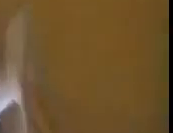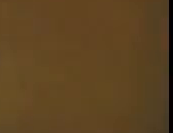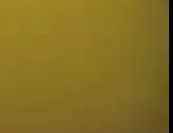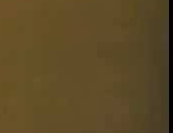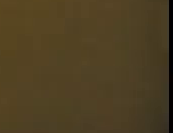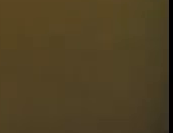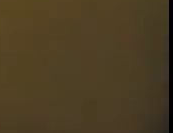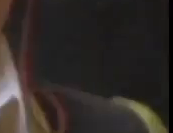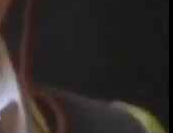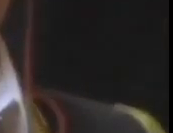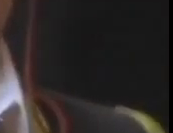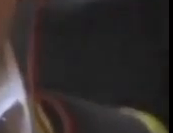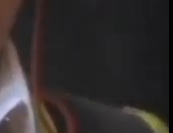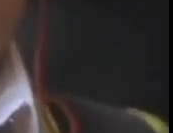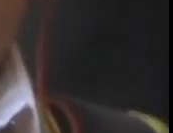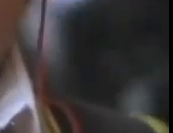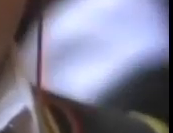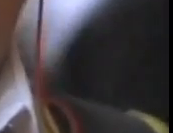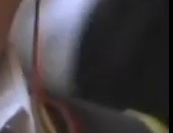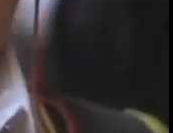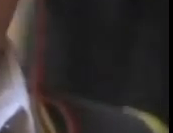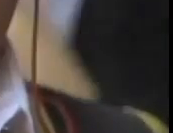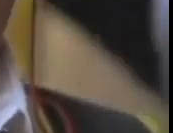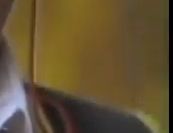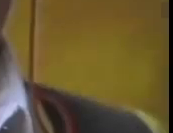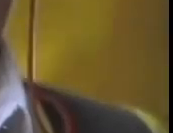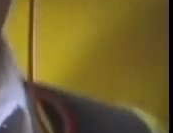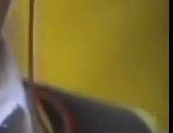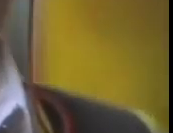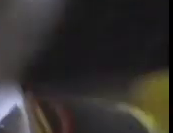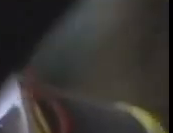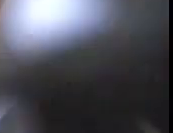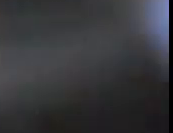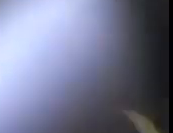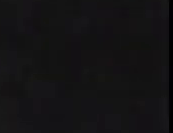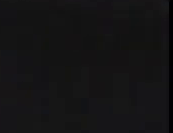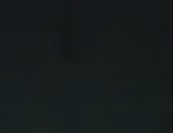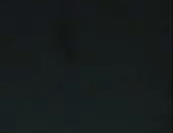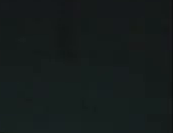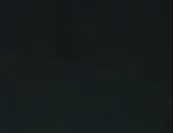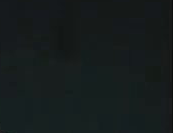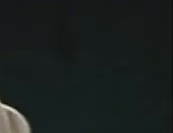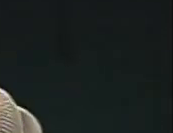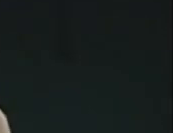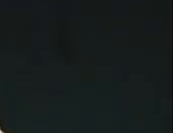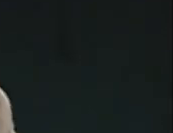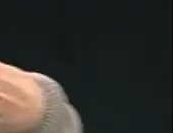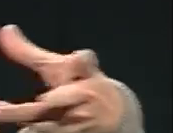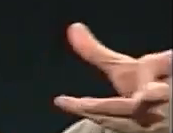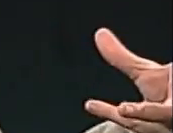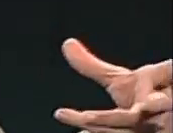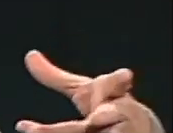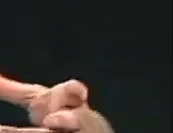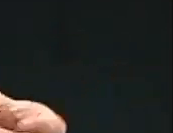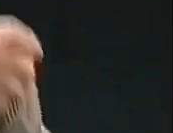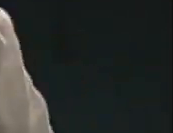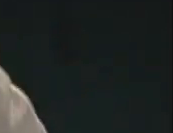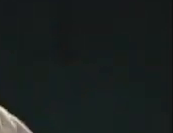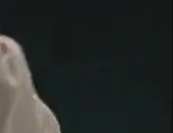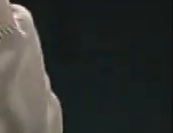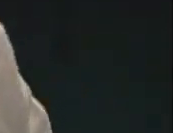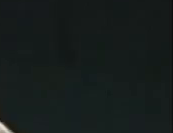partido, puedo recordarme yo. Y vi algunas personas, un precario que estaban desplazando